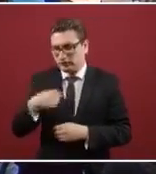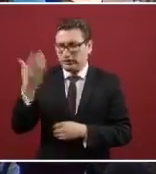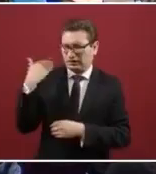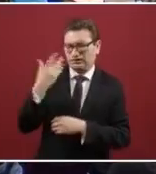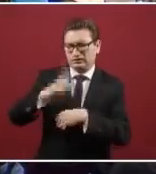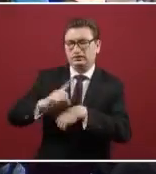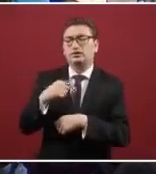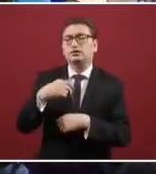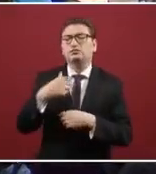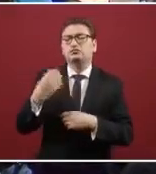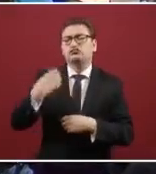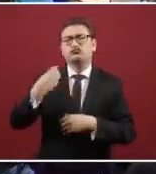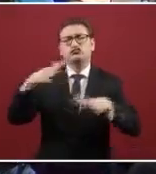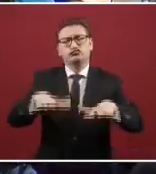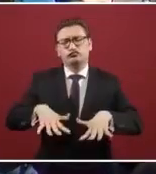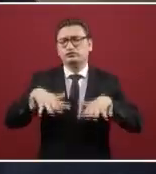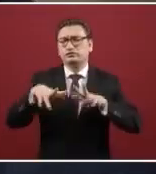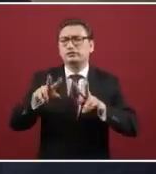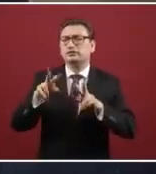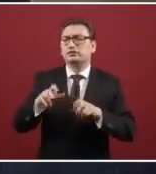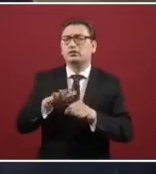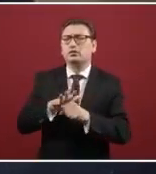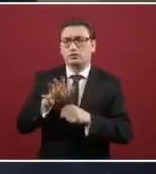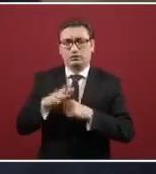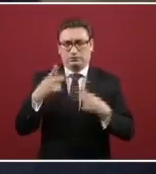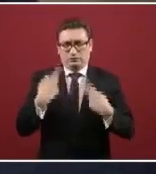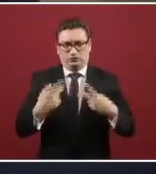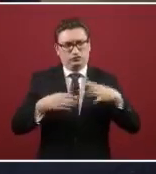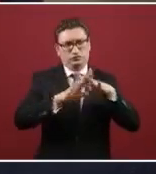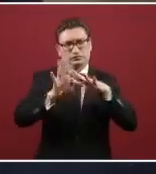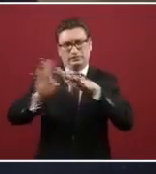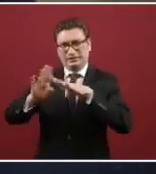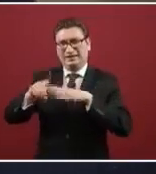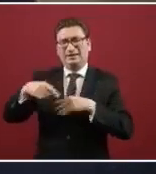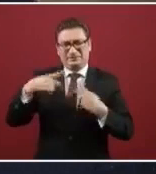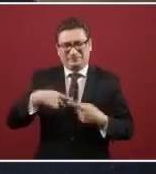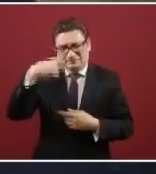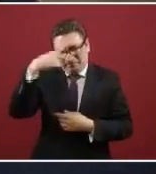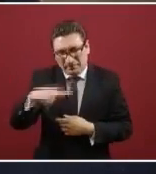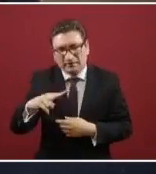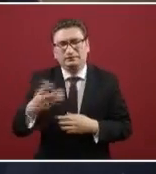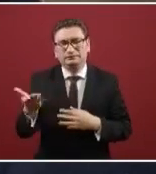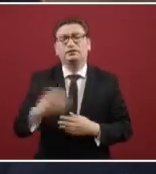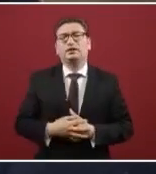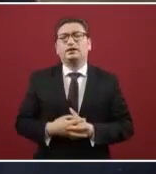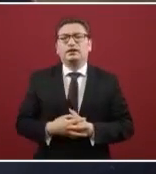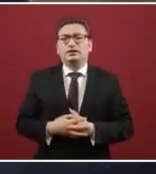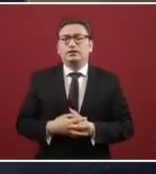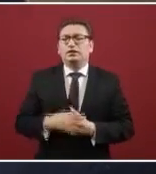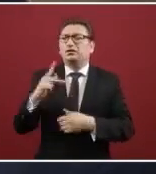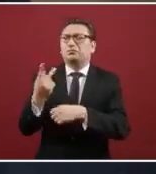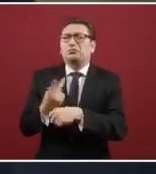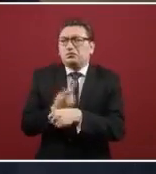presidente, terminaron los foros para escuchar a los migrantes mexicanos. Mi pregunta, presidente, ¿cuál fue el